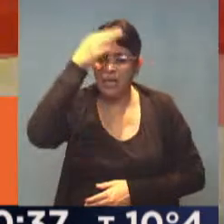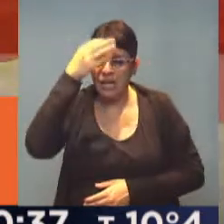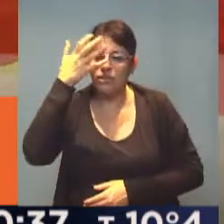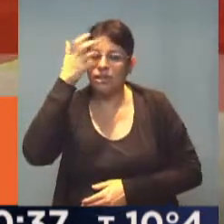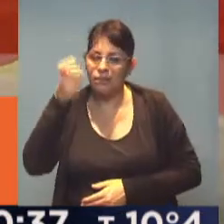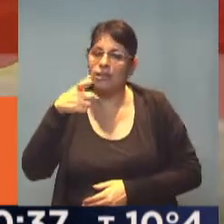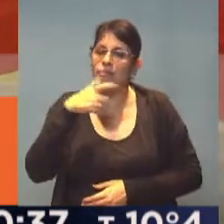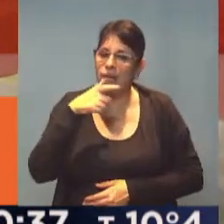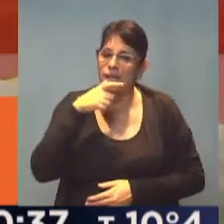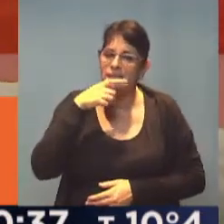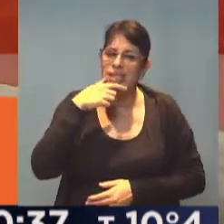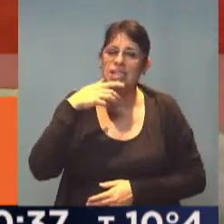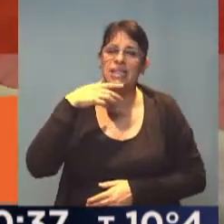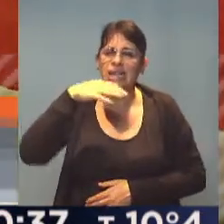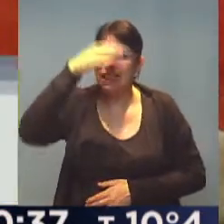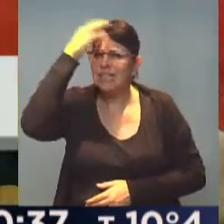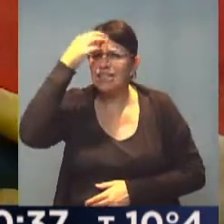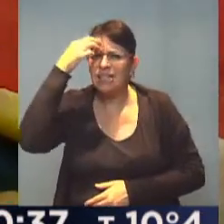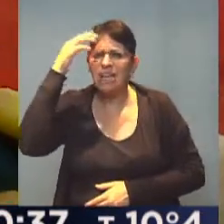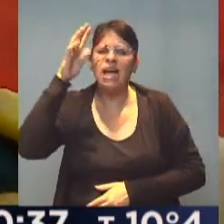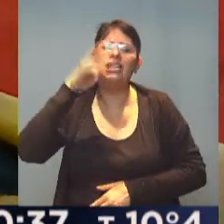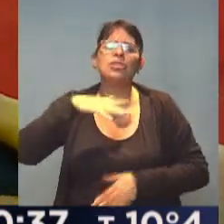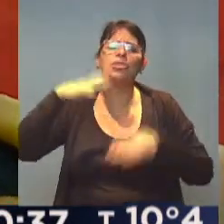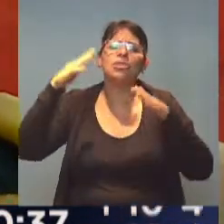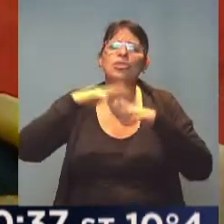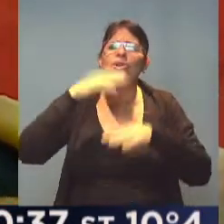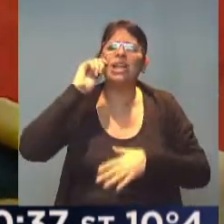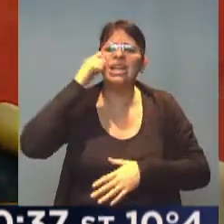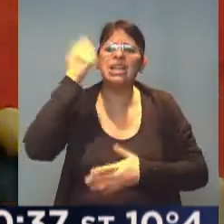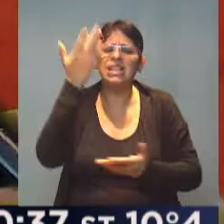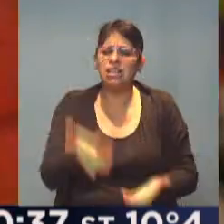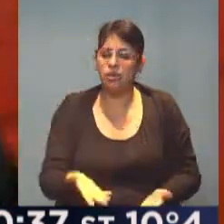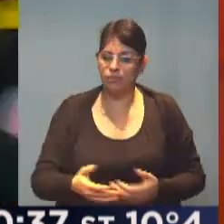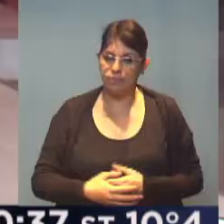que nos parece que es una infraestructura maravillosa que luce como debió lucir siempre.